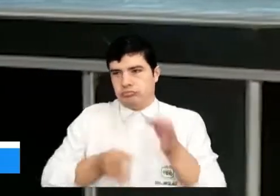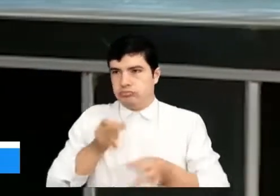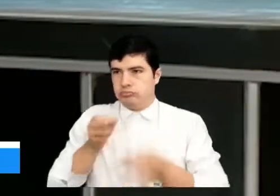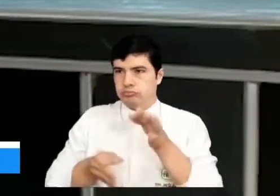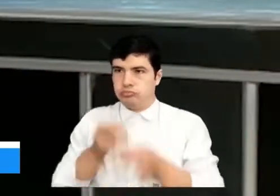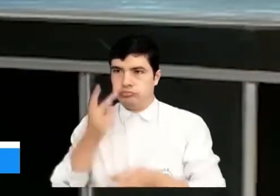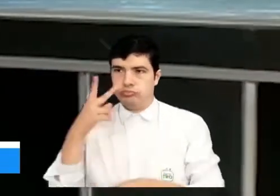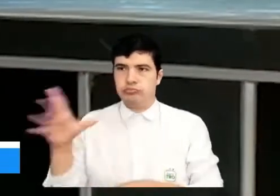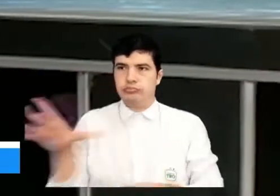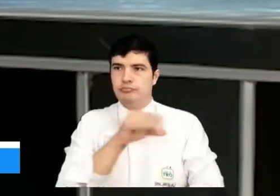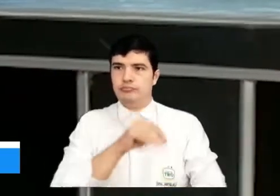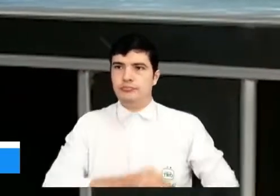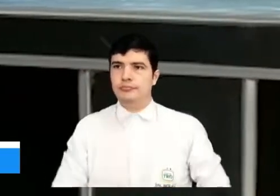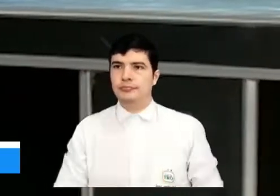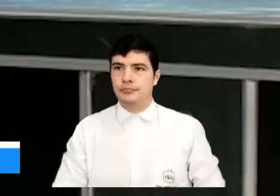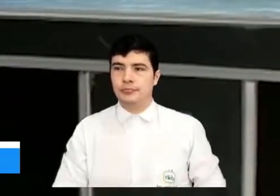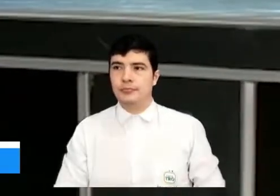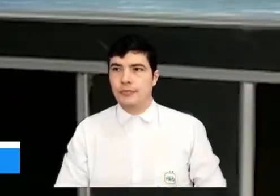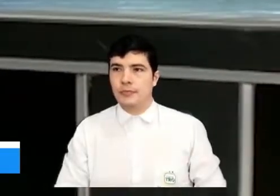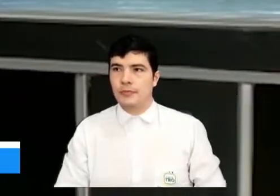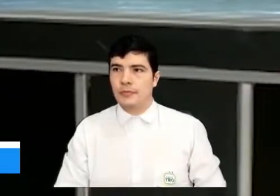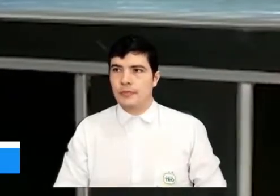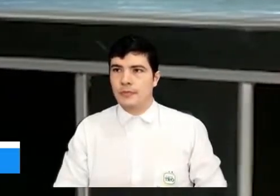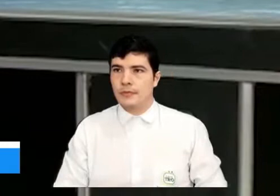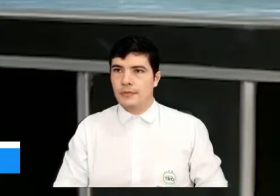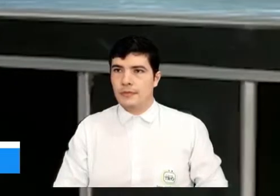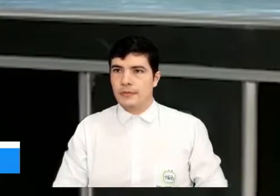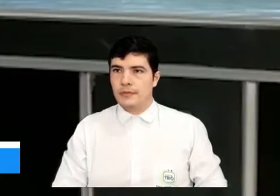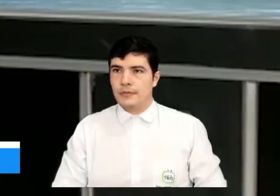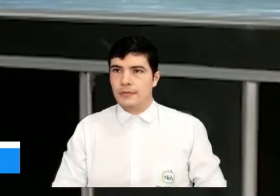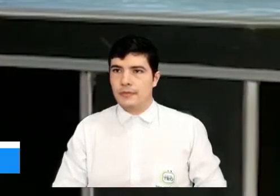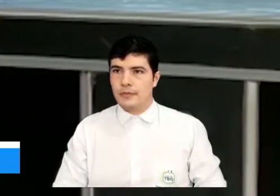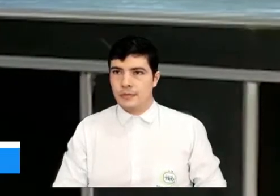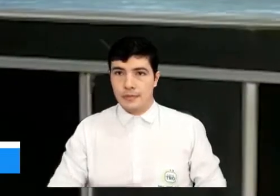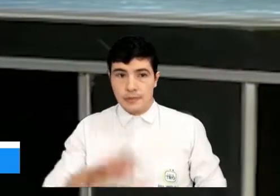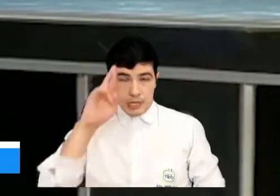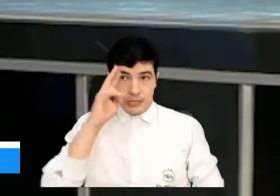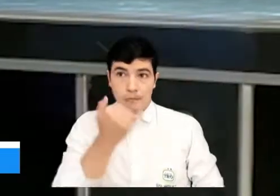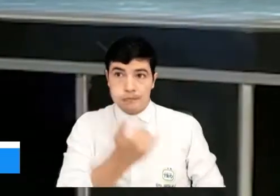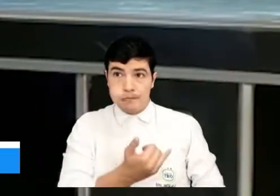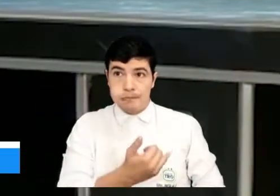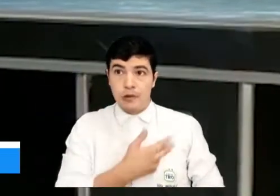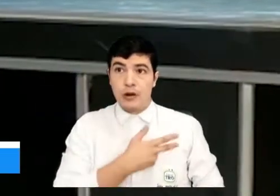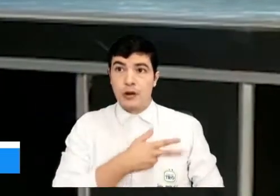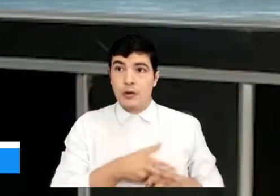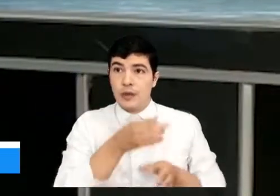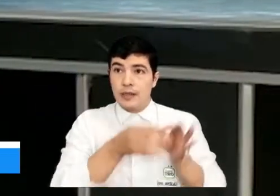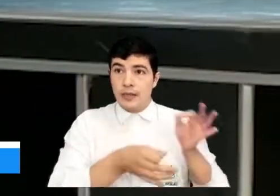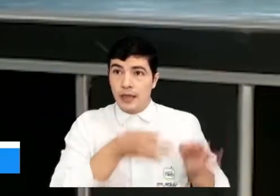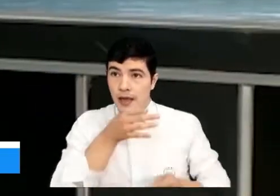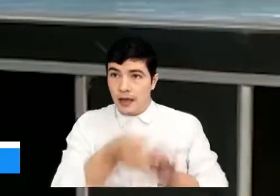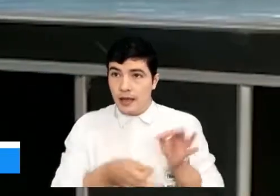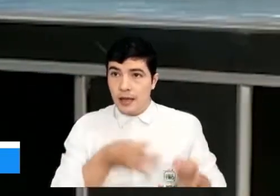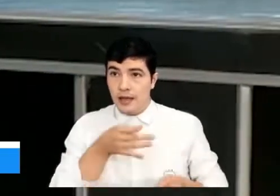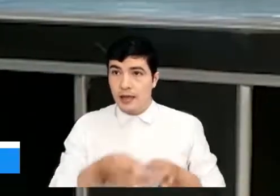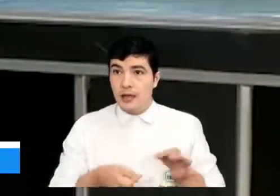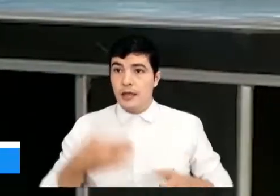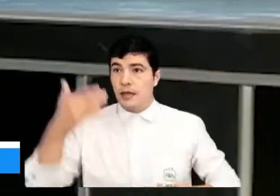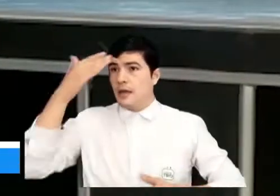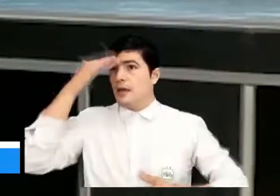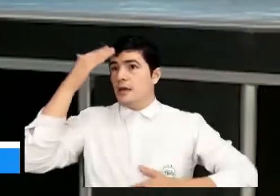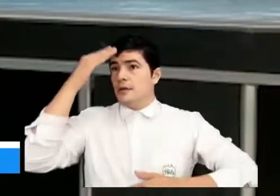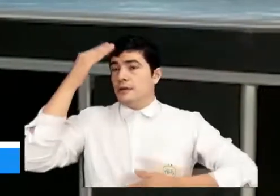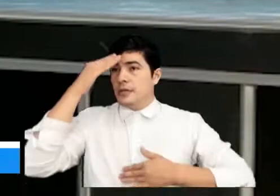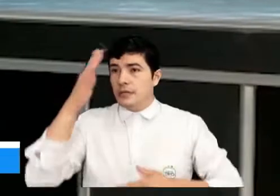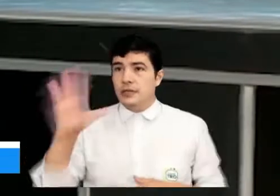concientizar a las personas, porque es un impacto fuerte que todos estemos en esto. ¿Cuántas casas participaron? Se hizo la convocatoria para